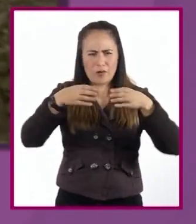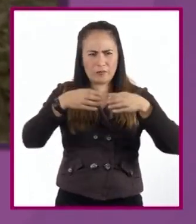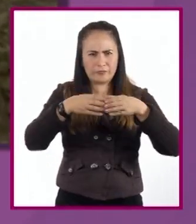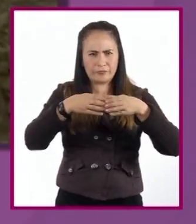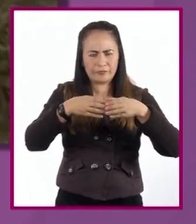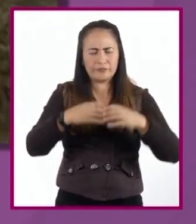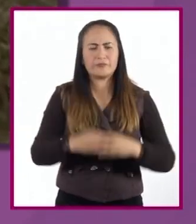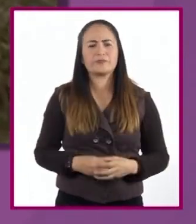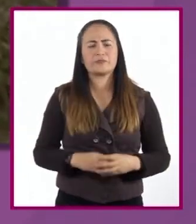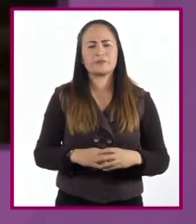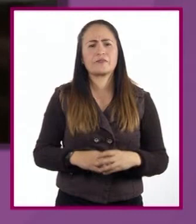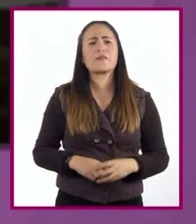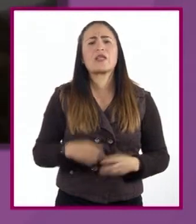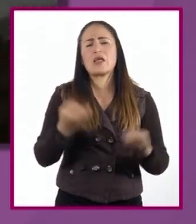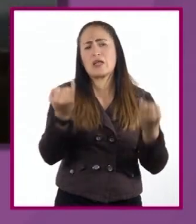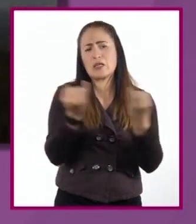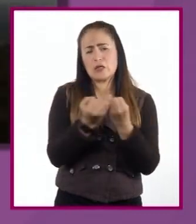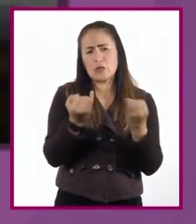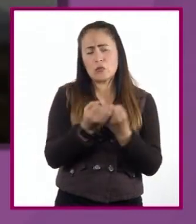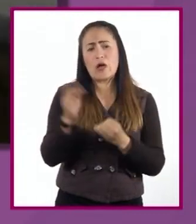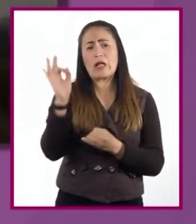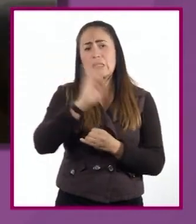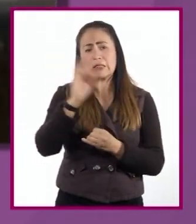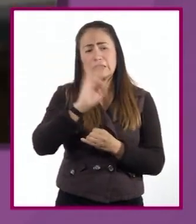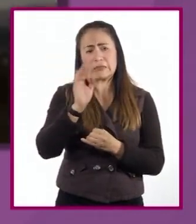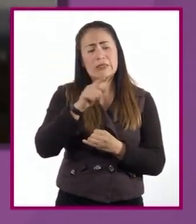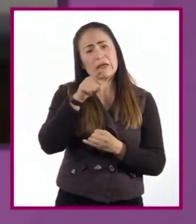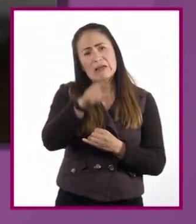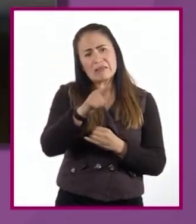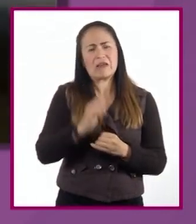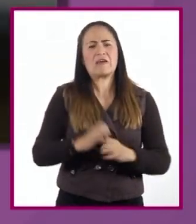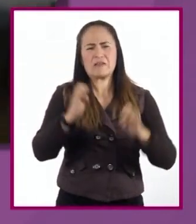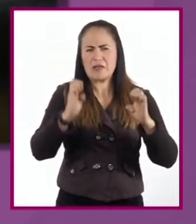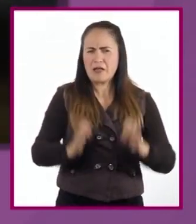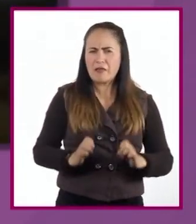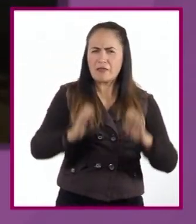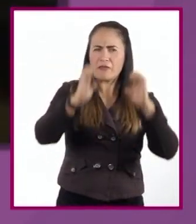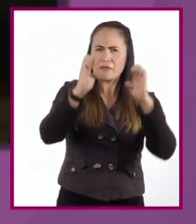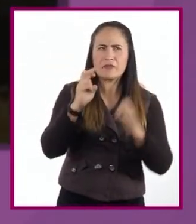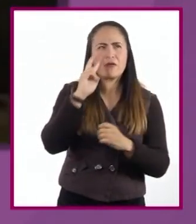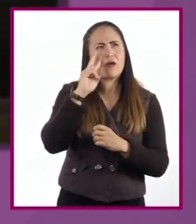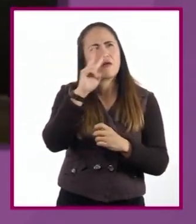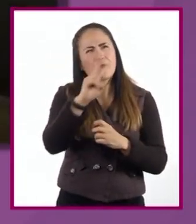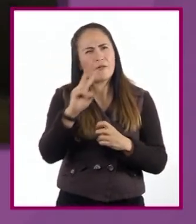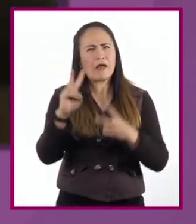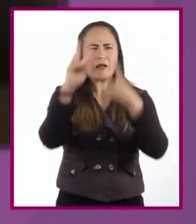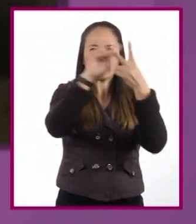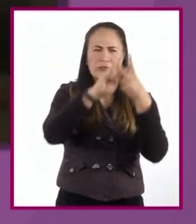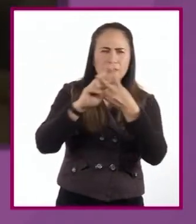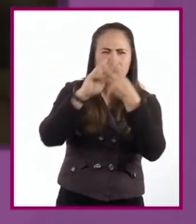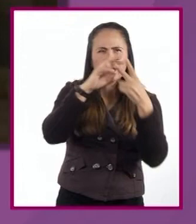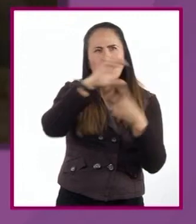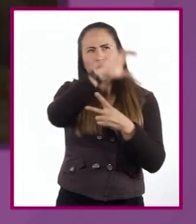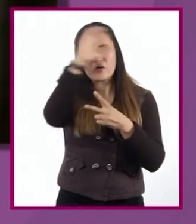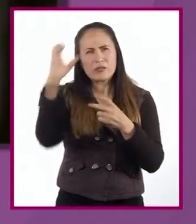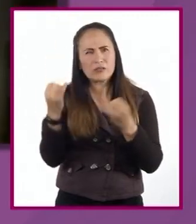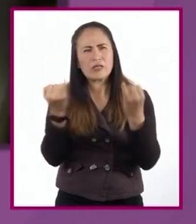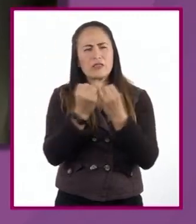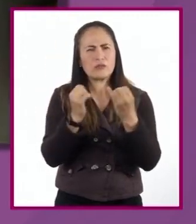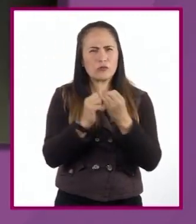Este monumento pudo haber sido también el marcador astronómico más temprano que tenemos y que registra probablemente el equinoccio de